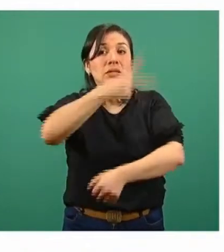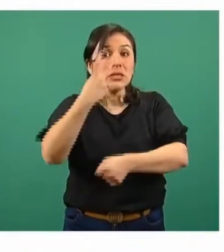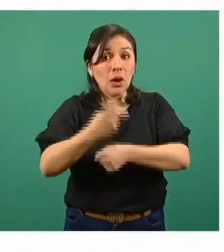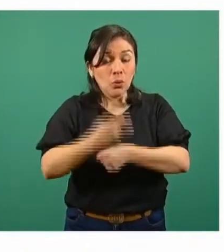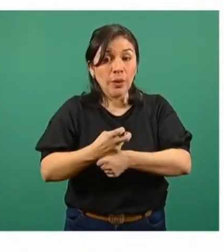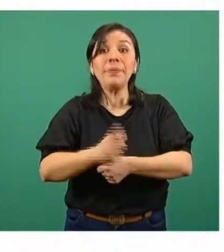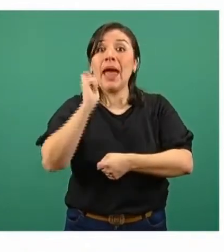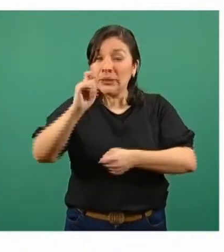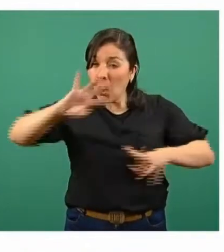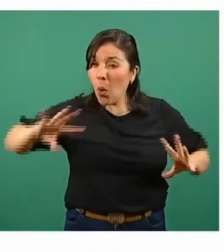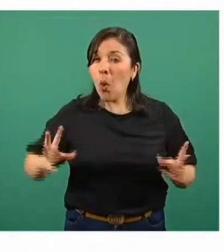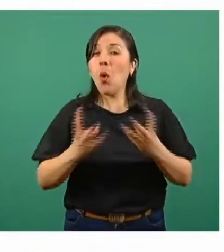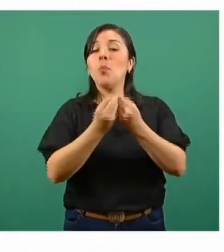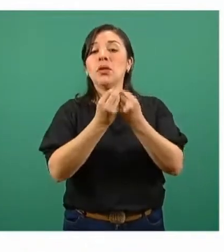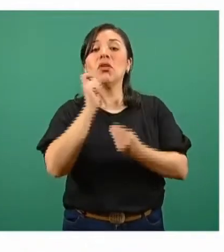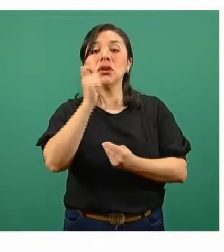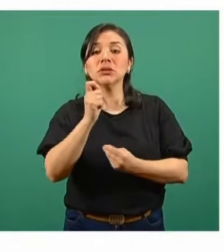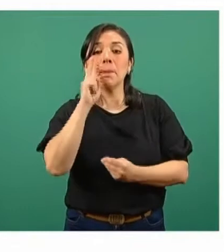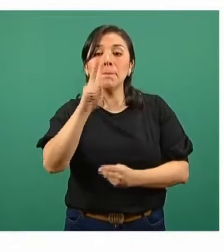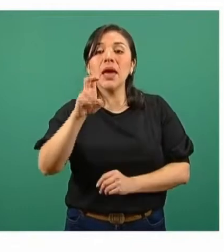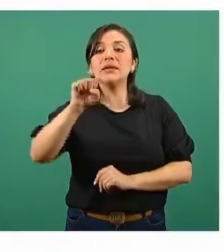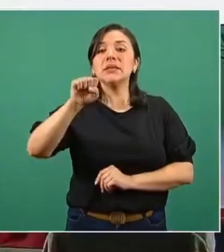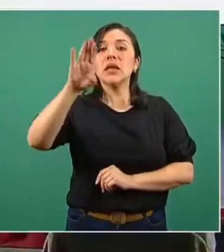avance general es del